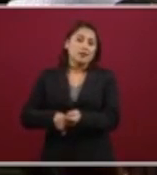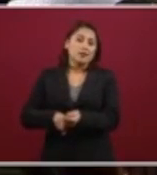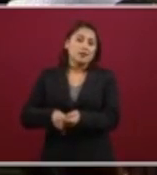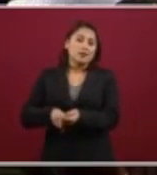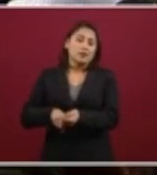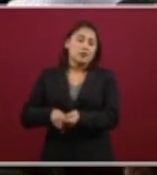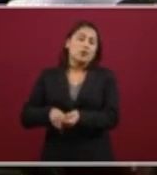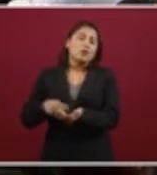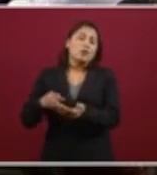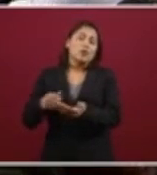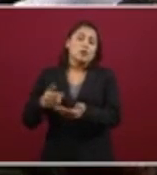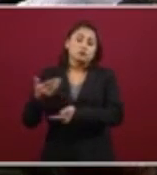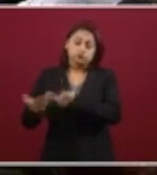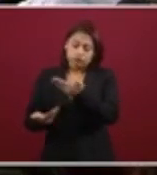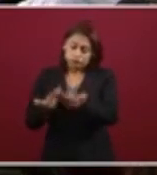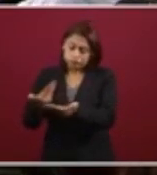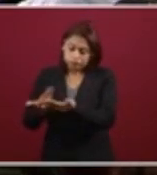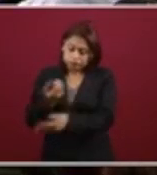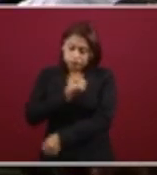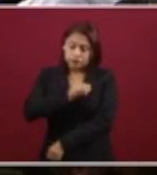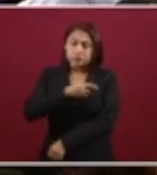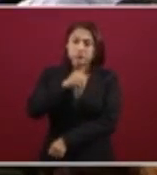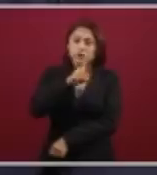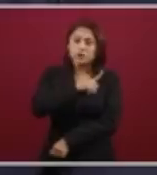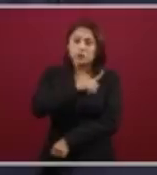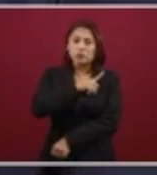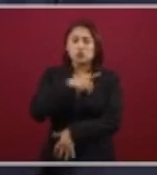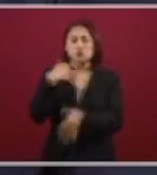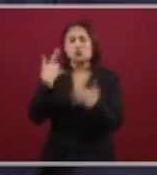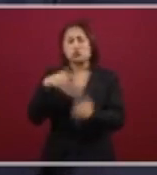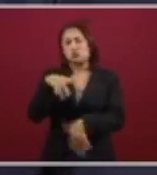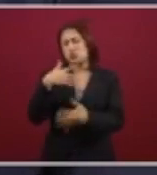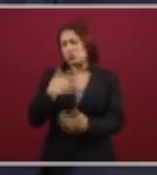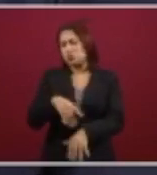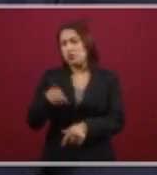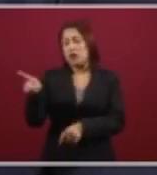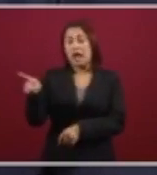médica que el sistema educativo.